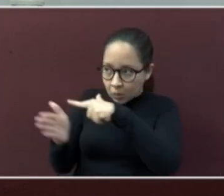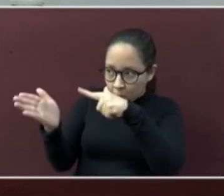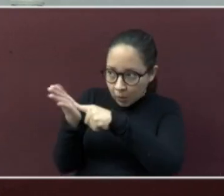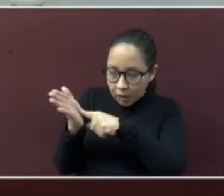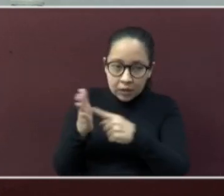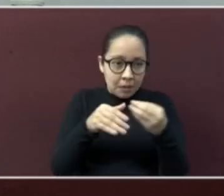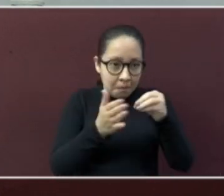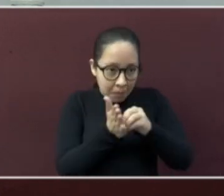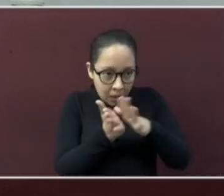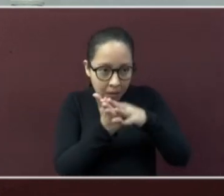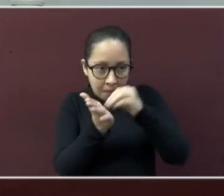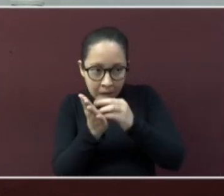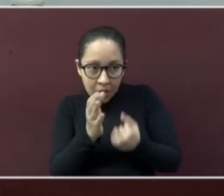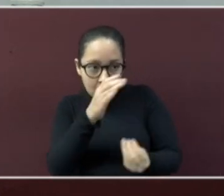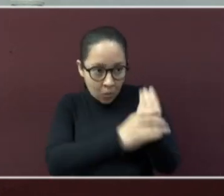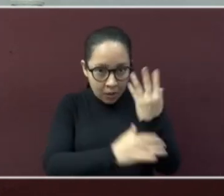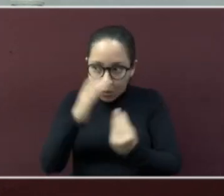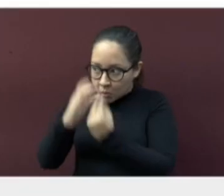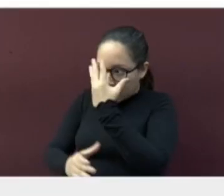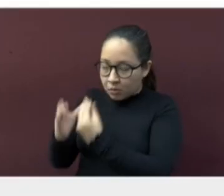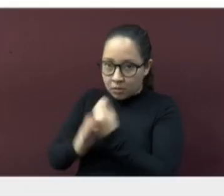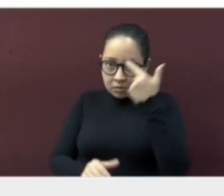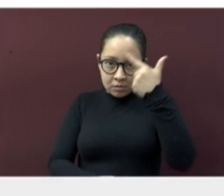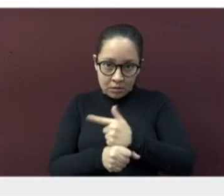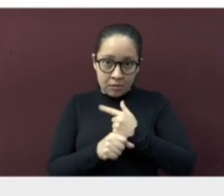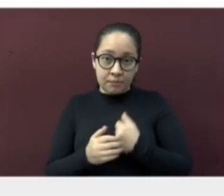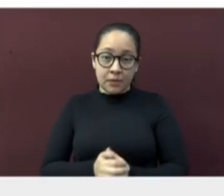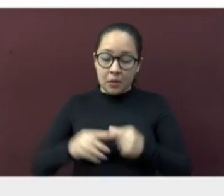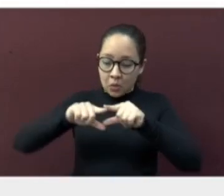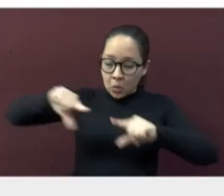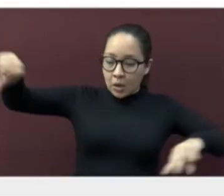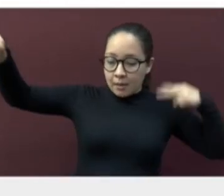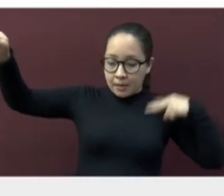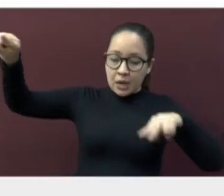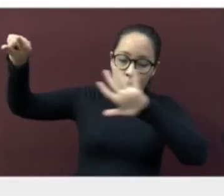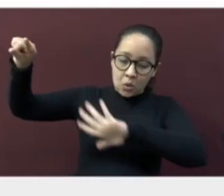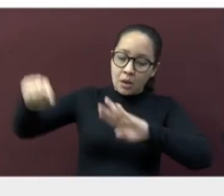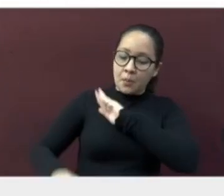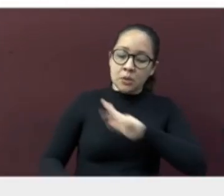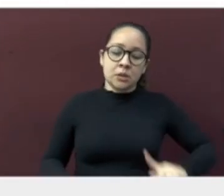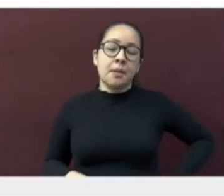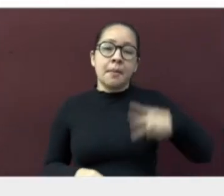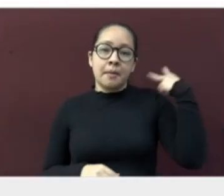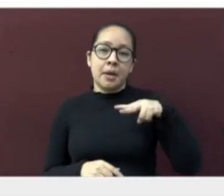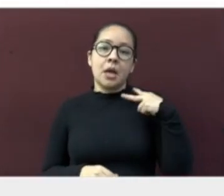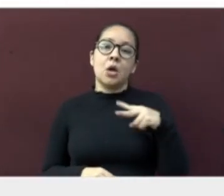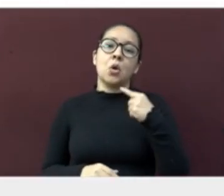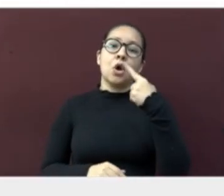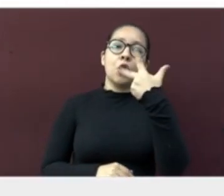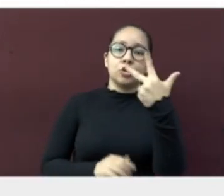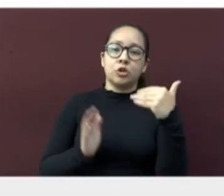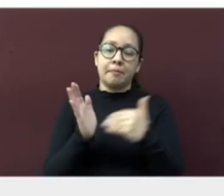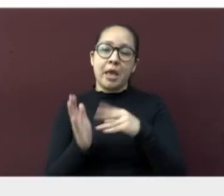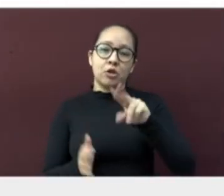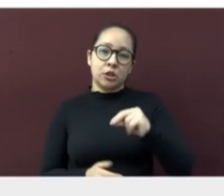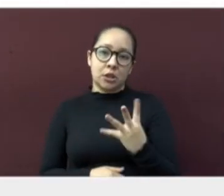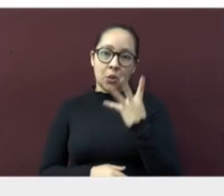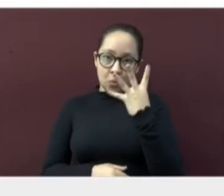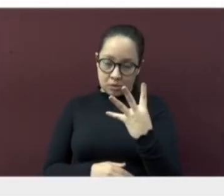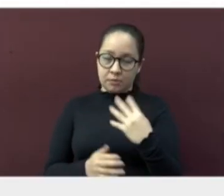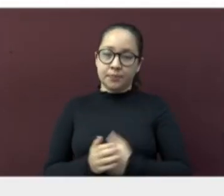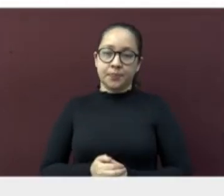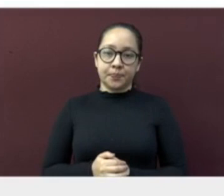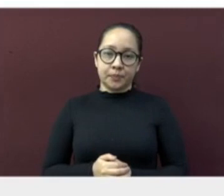todos los días en la región centro el municipio de veracruz asciende a 8 mil 84 casos